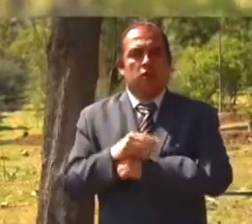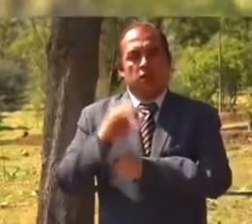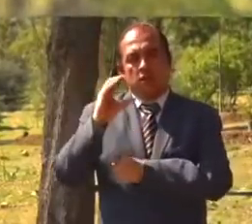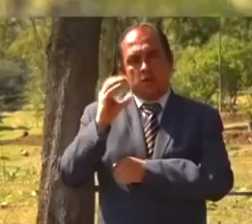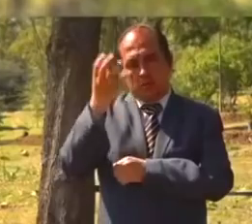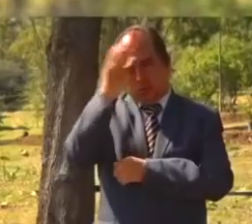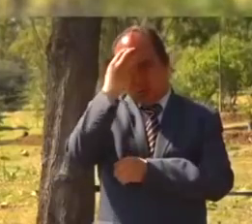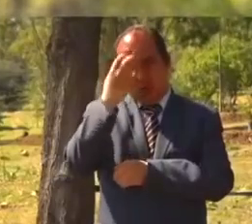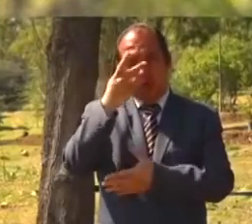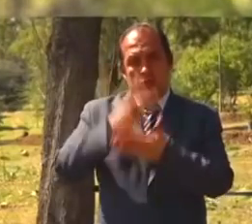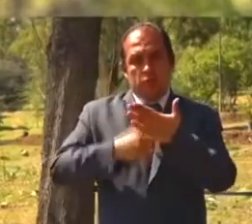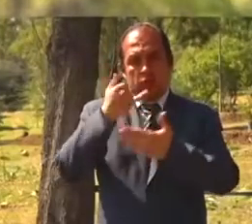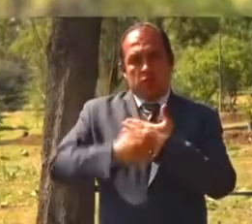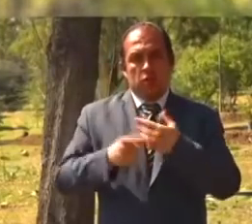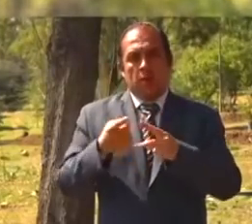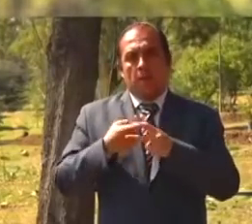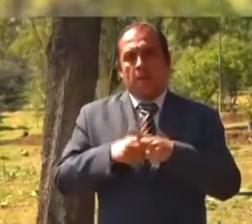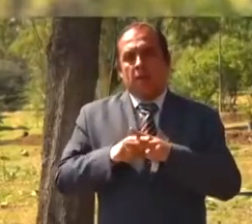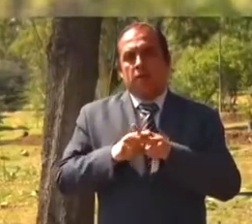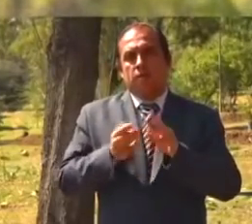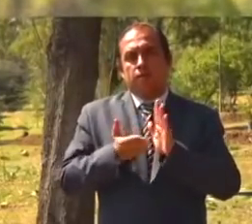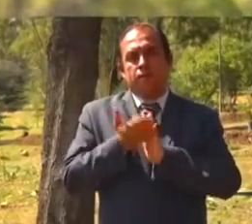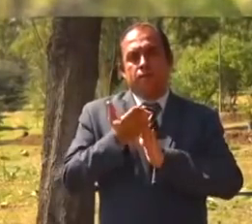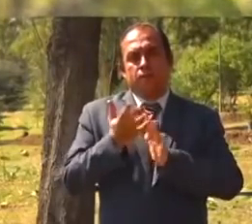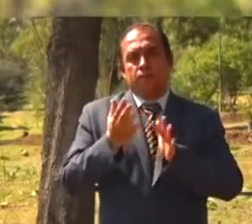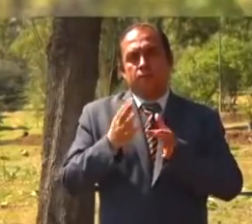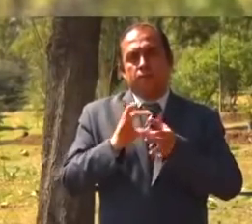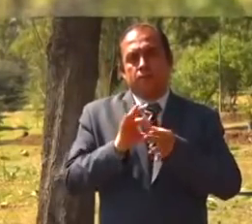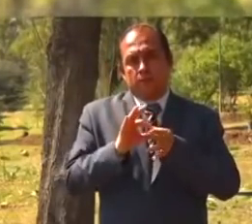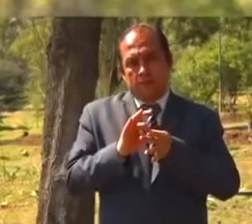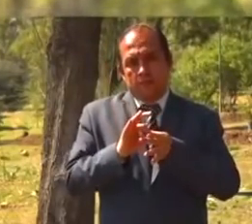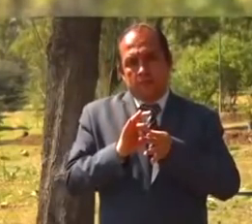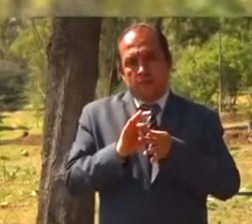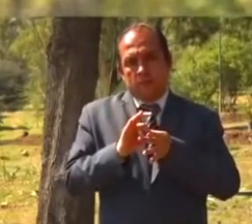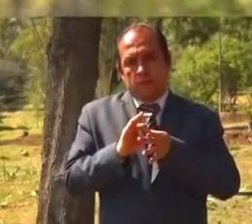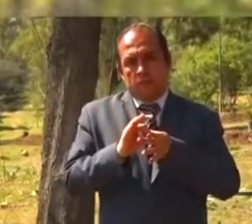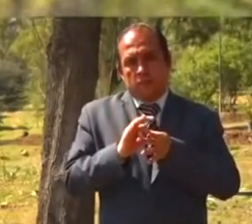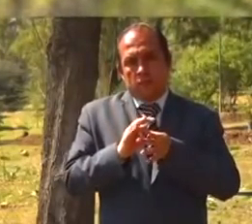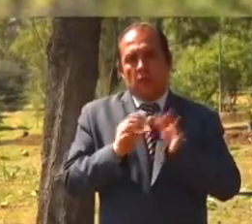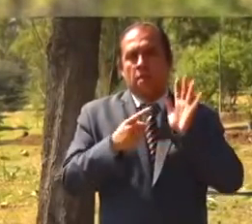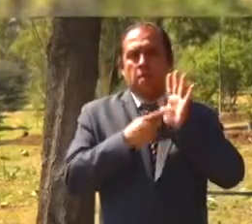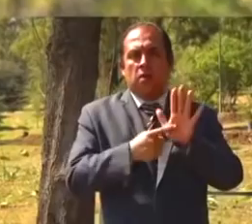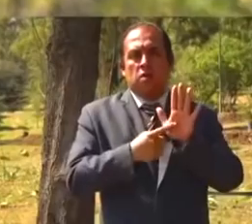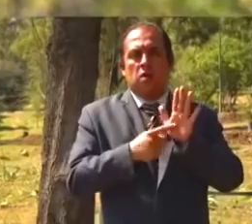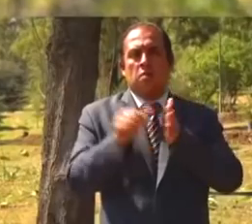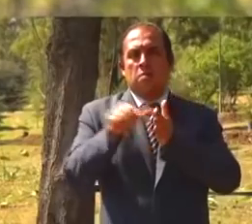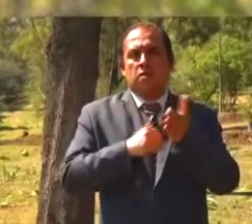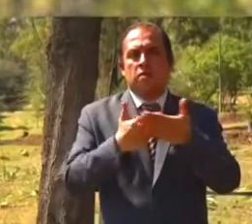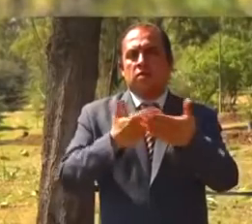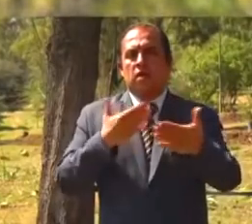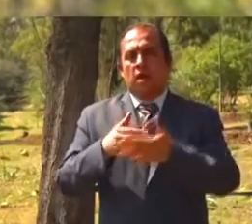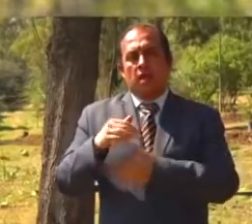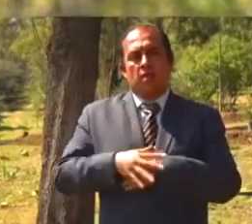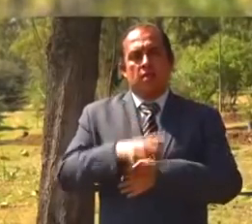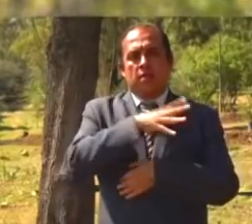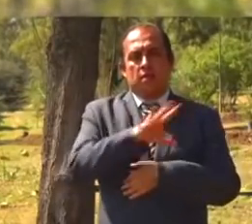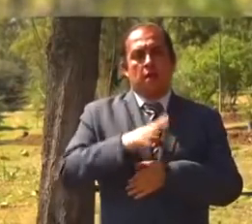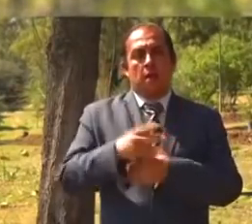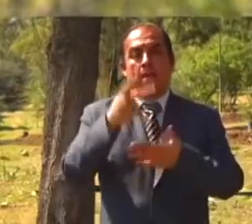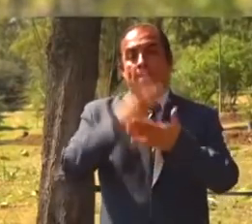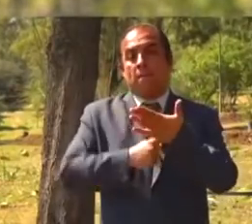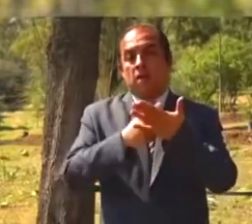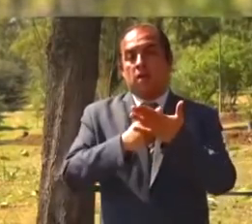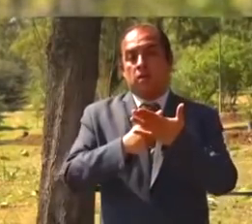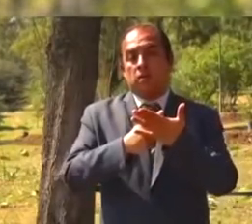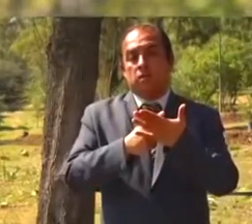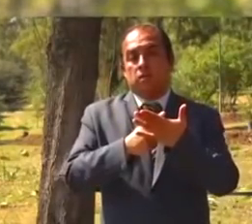proyecto que se está construyendo. Estamos por presentar, o presentamos hace algunos meses, lo que es en general el plan